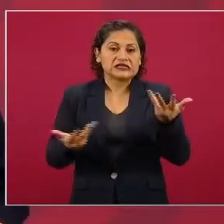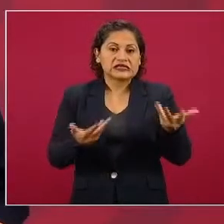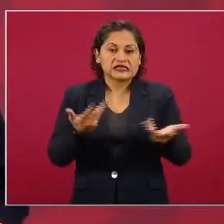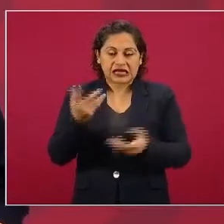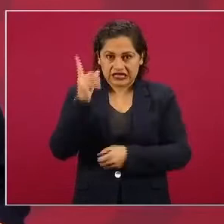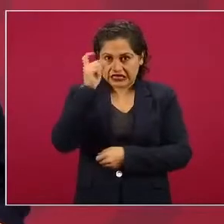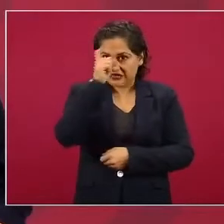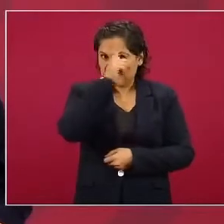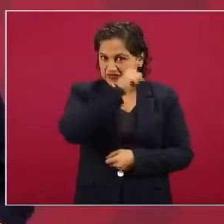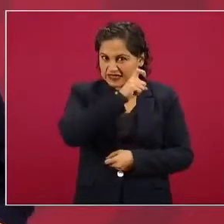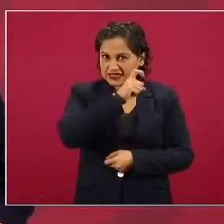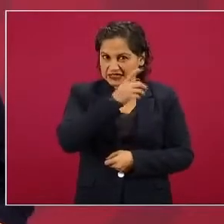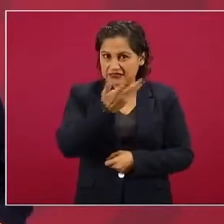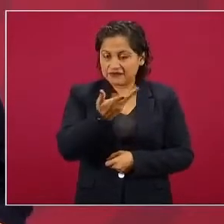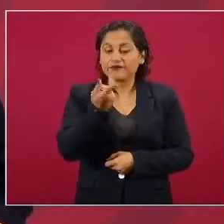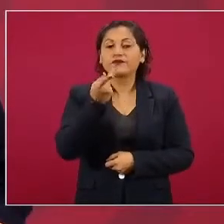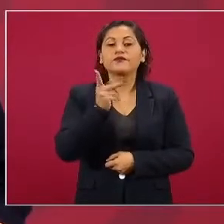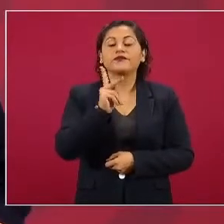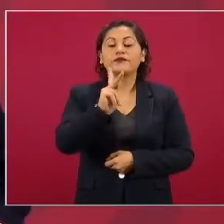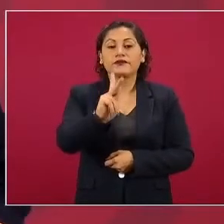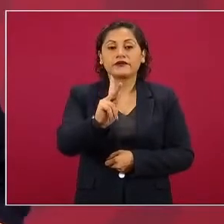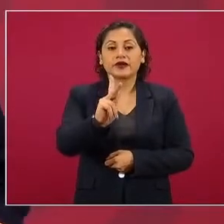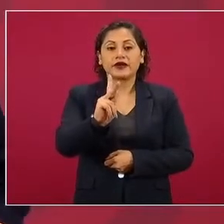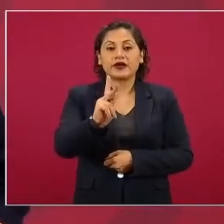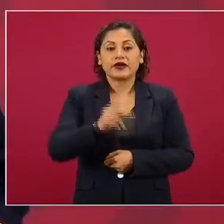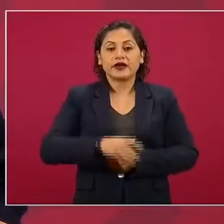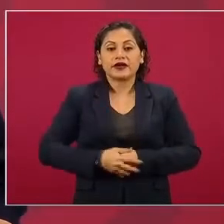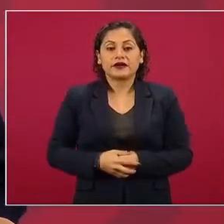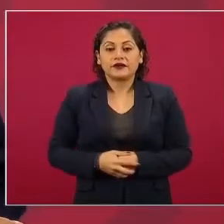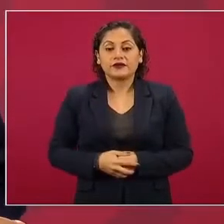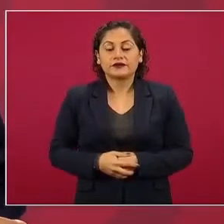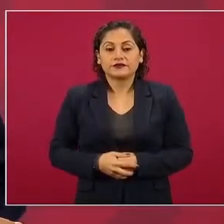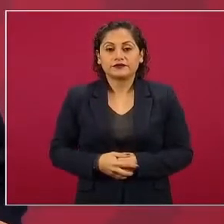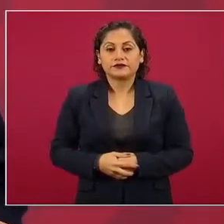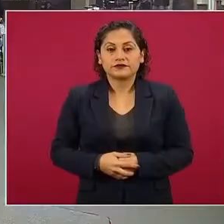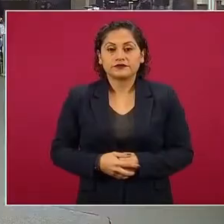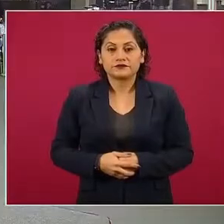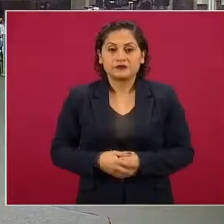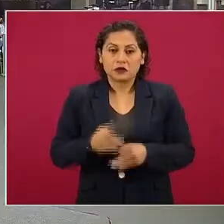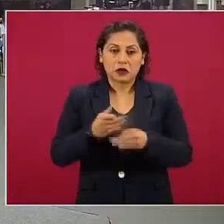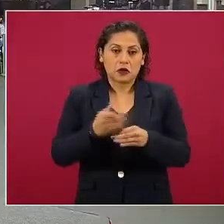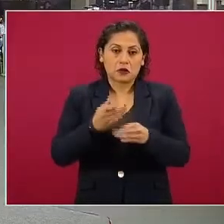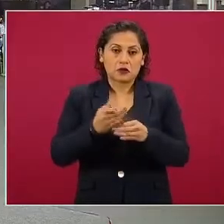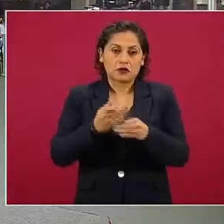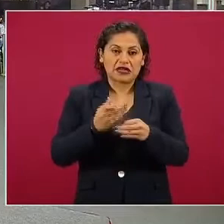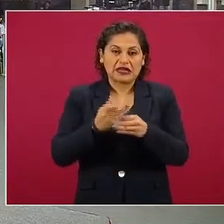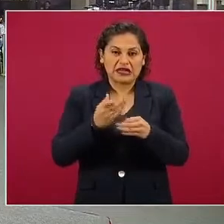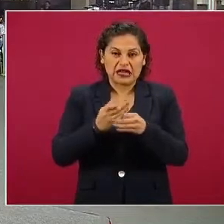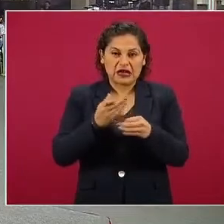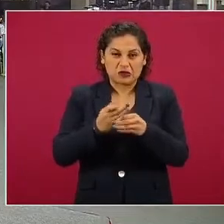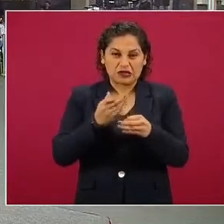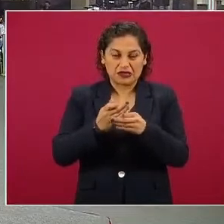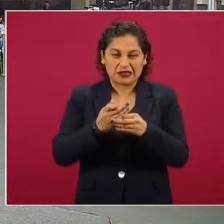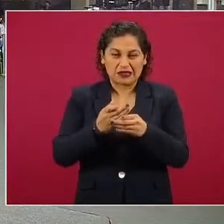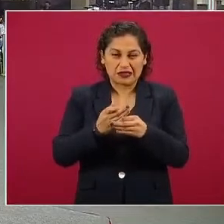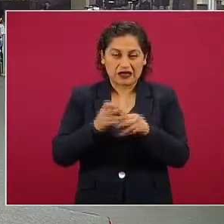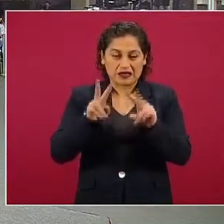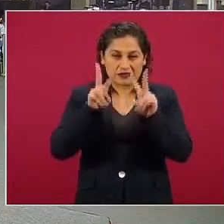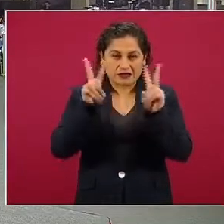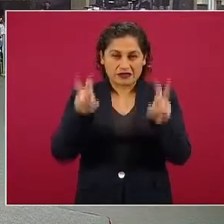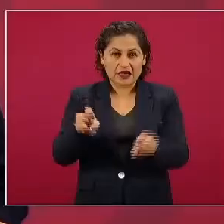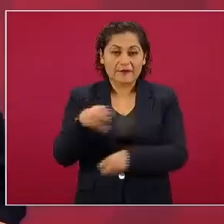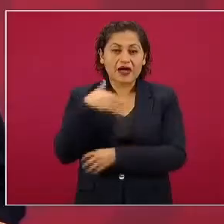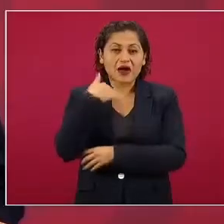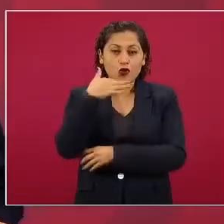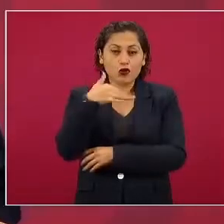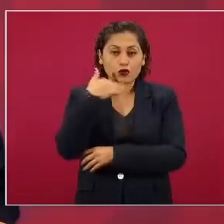Pero acabar con la corrupción no es tan complicado cuando